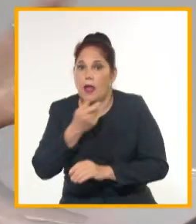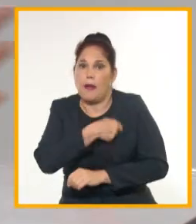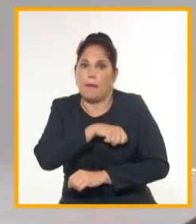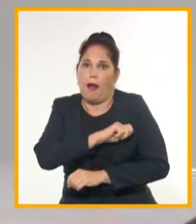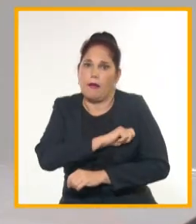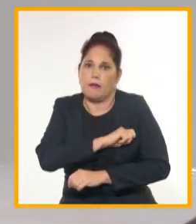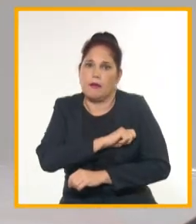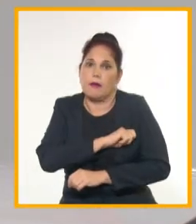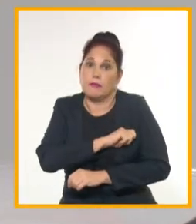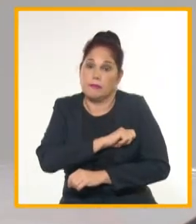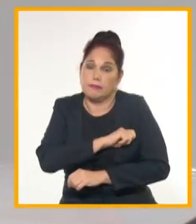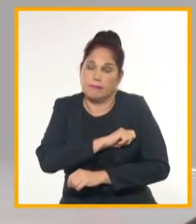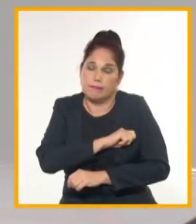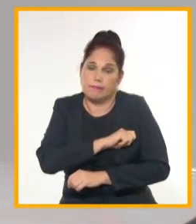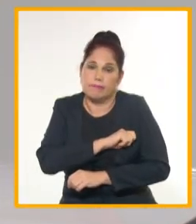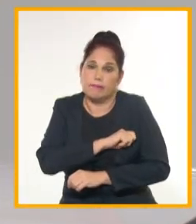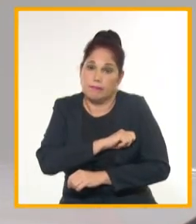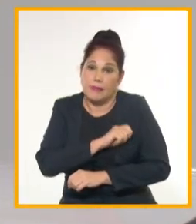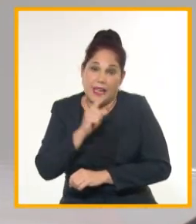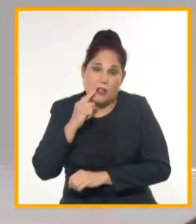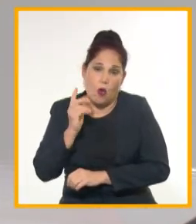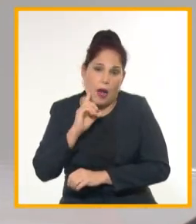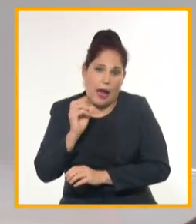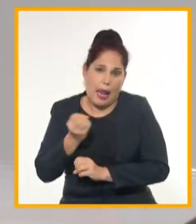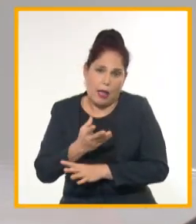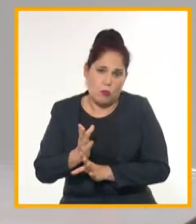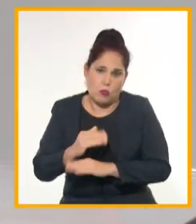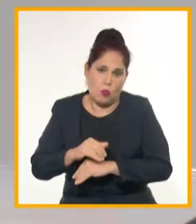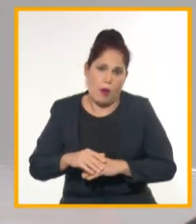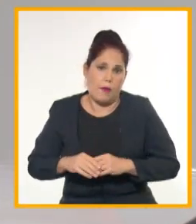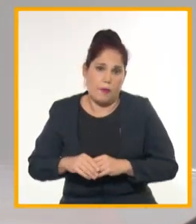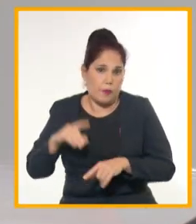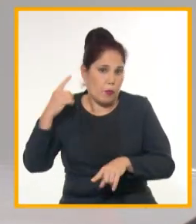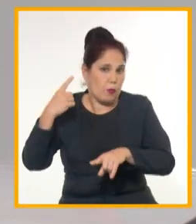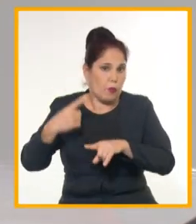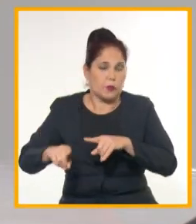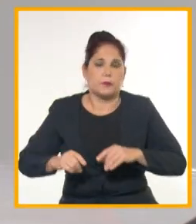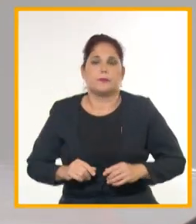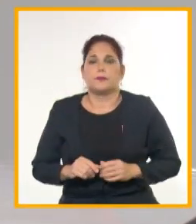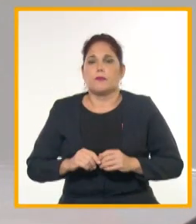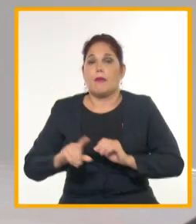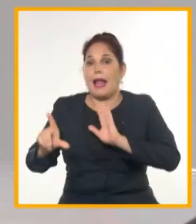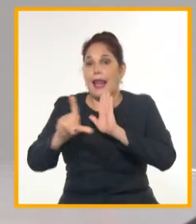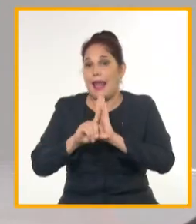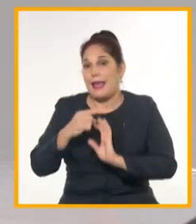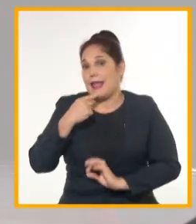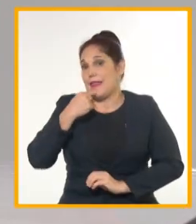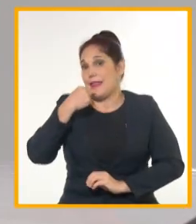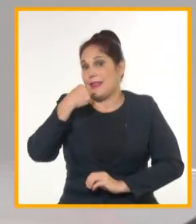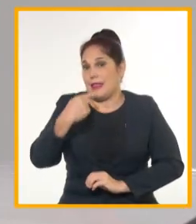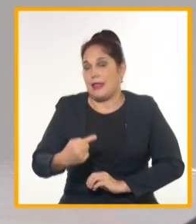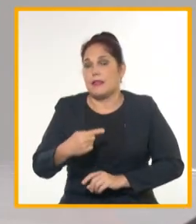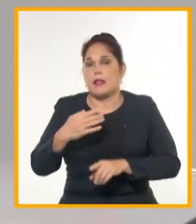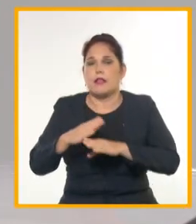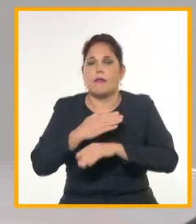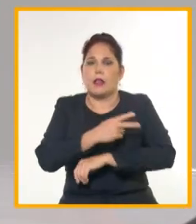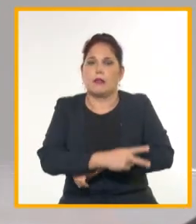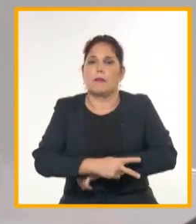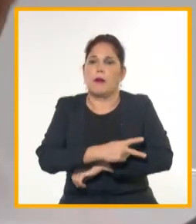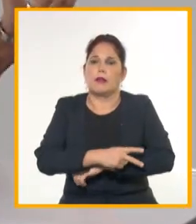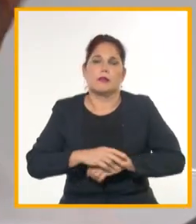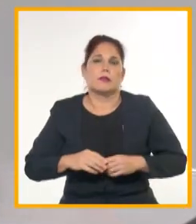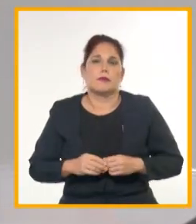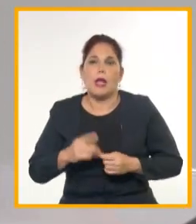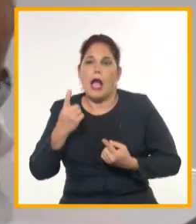España. Es lo que no queda absolutamente claro. Y también hay trascendidos, fíjate, la ley dice a países. En